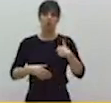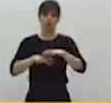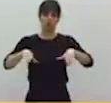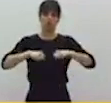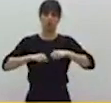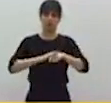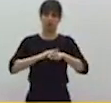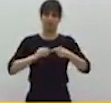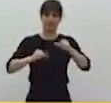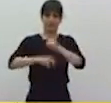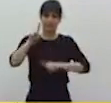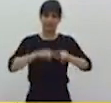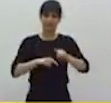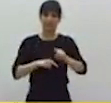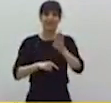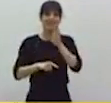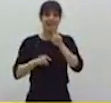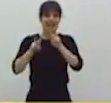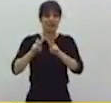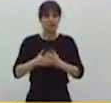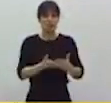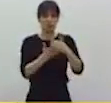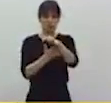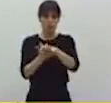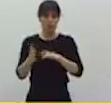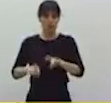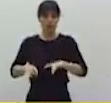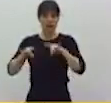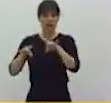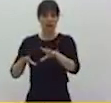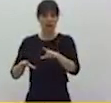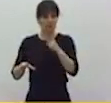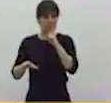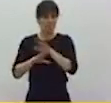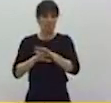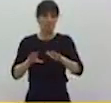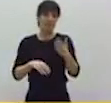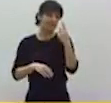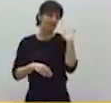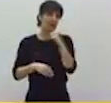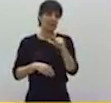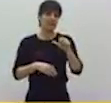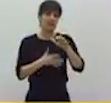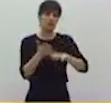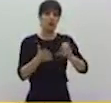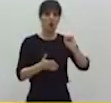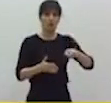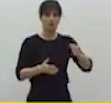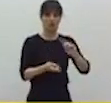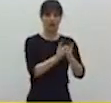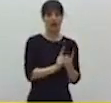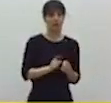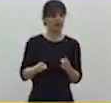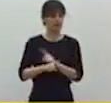ha citado, ni siquiera se ha molestado en manipular como el de Oxford de la semana pasada, que la velocidad de la propagación del virus en un país es directamente proporcional